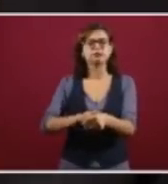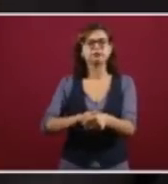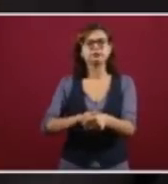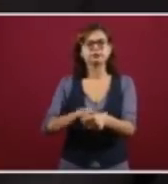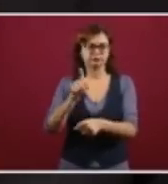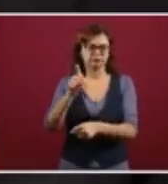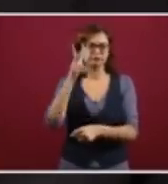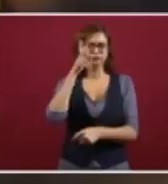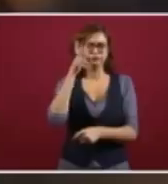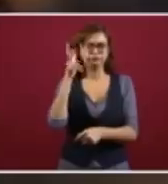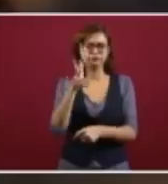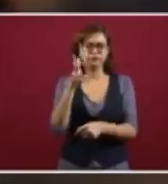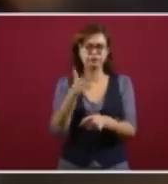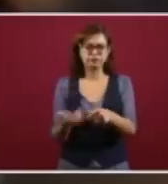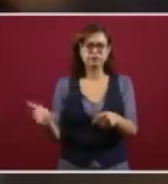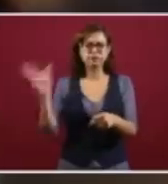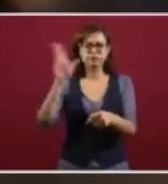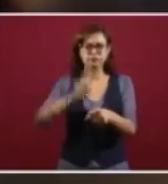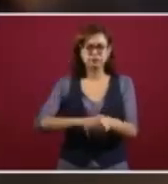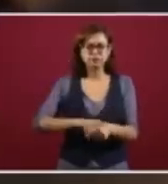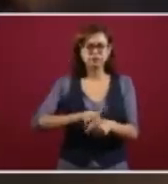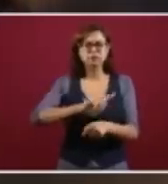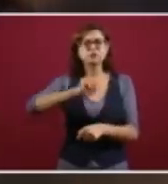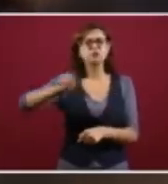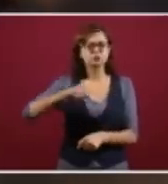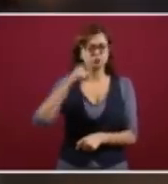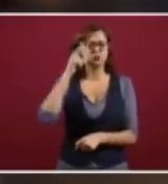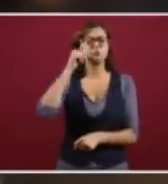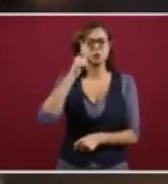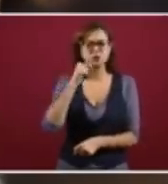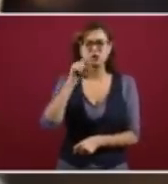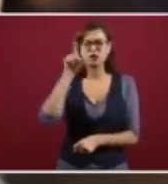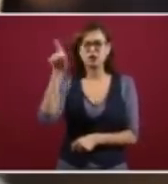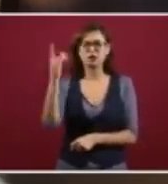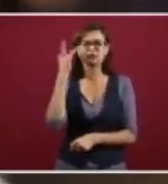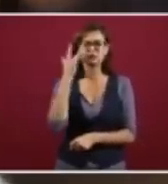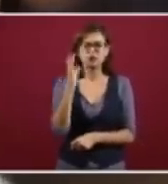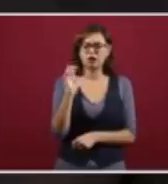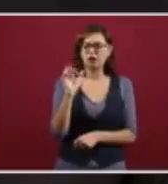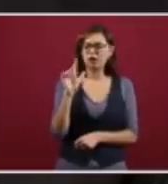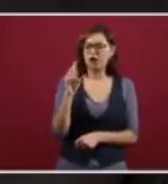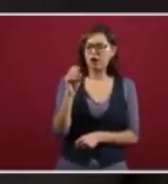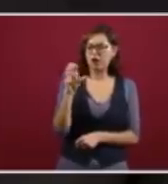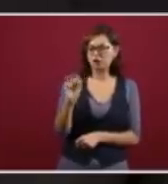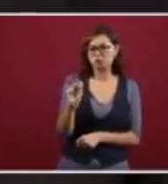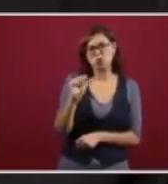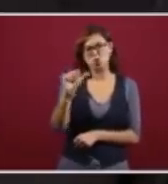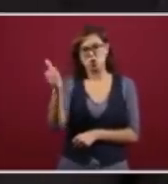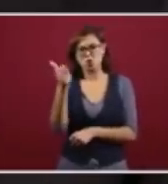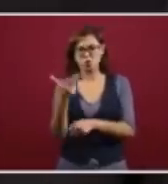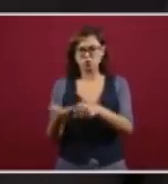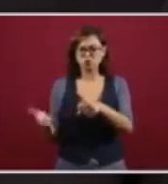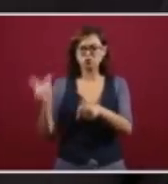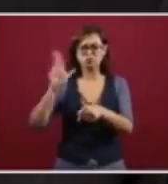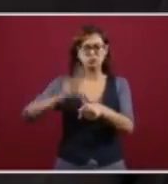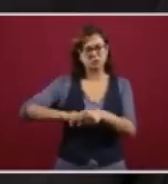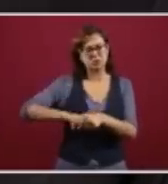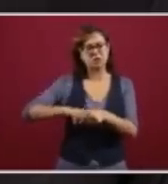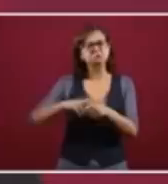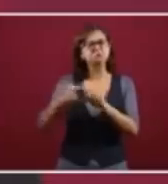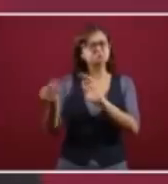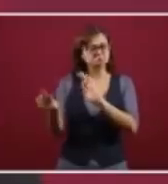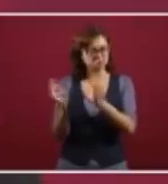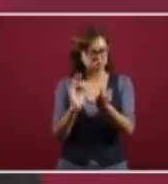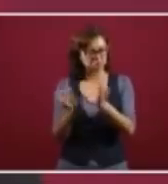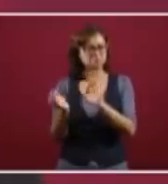de Hidalgo. Al día siguiente fuimos al hospital de San Carlos, que está relativamente